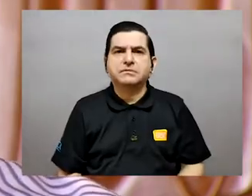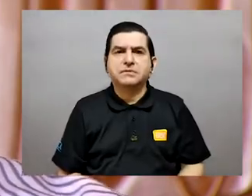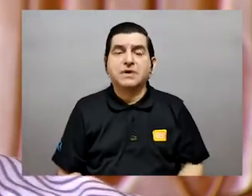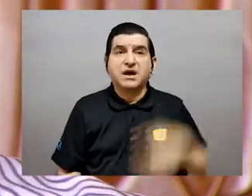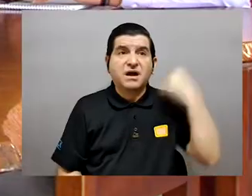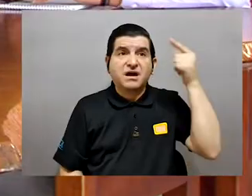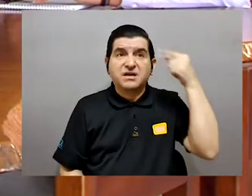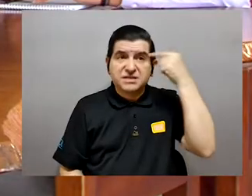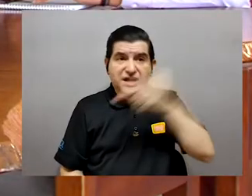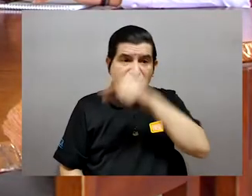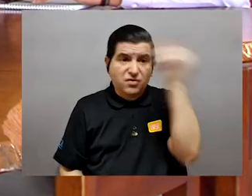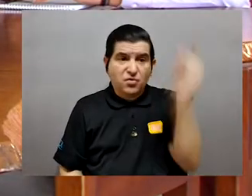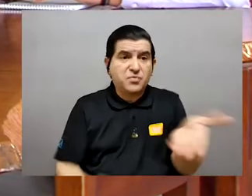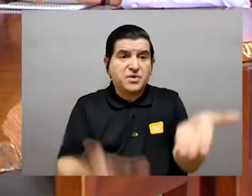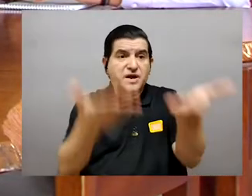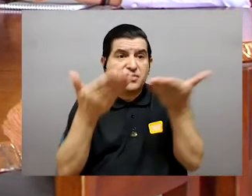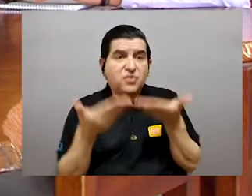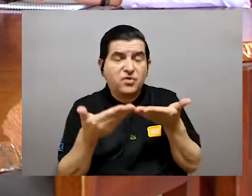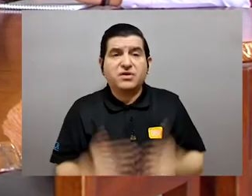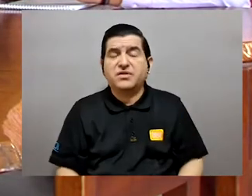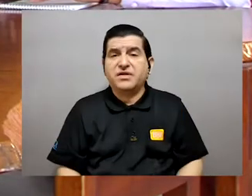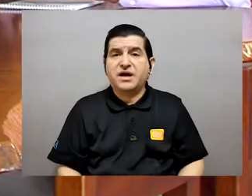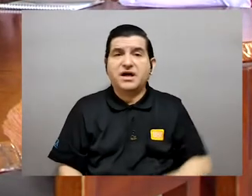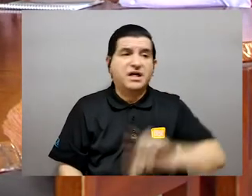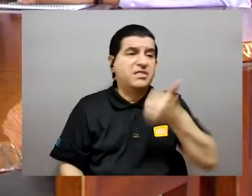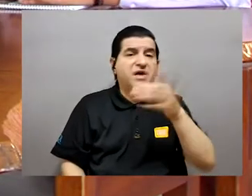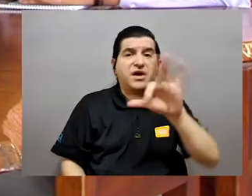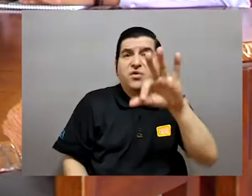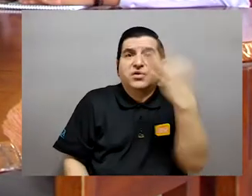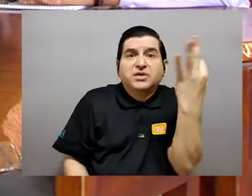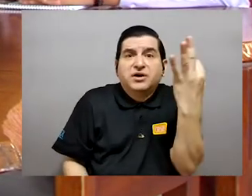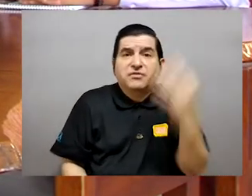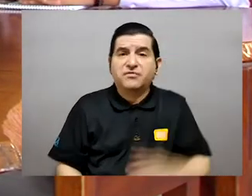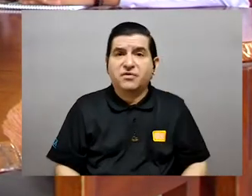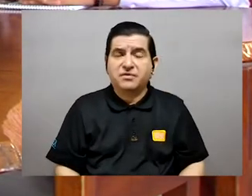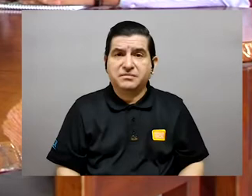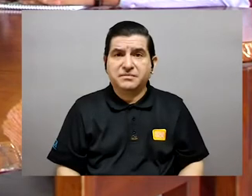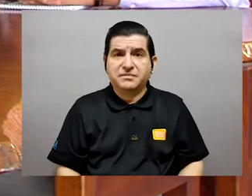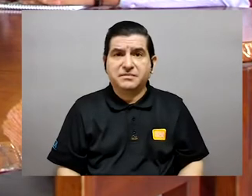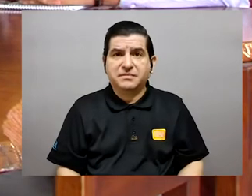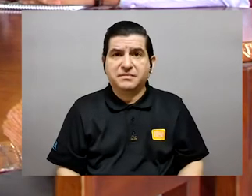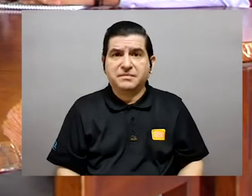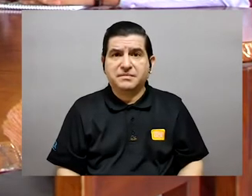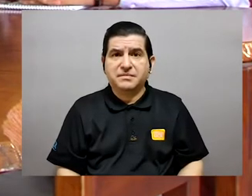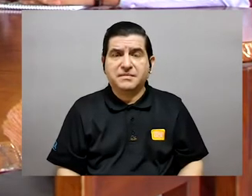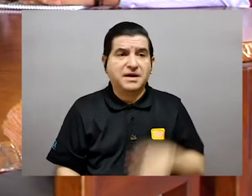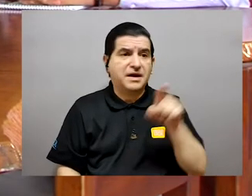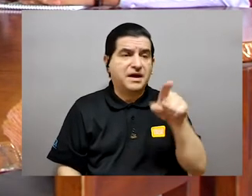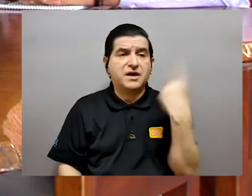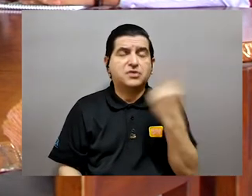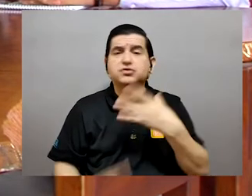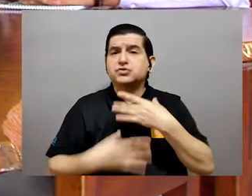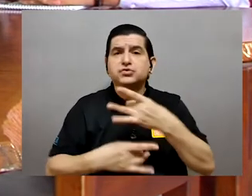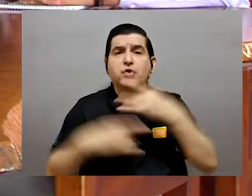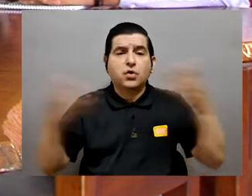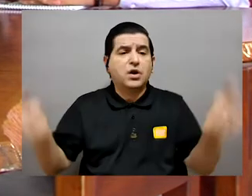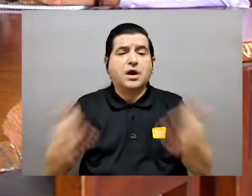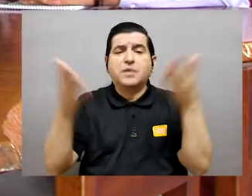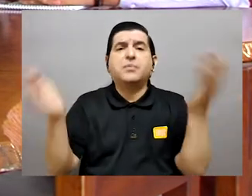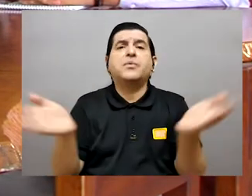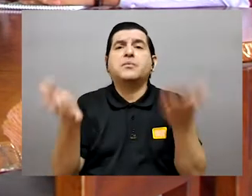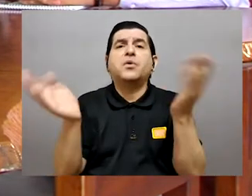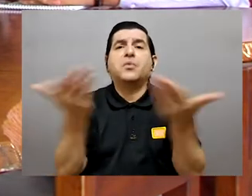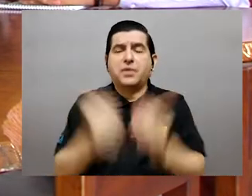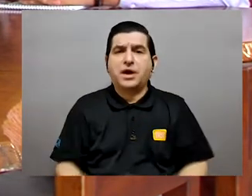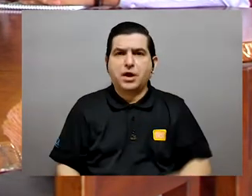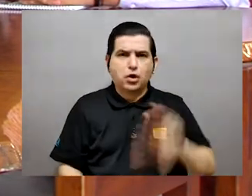eso. Y yo me pongo a ver, ¿qué pasa? ¿Qué pasa en este país? ¿Qué injusticia? ¿Qué le importaba a